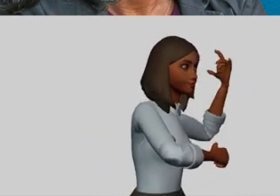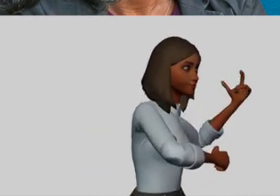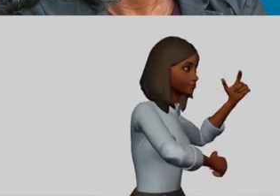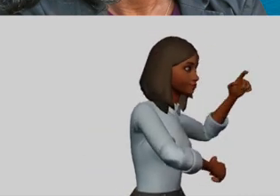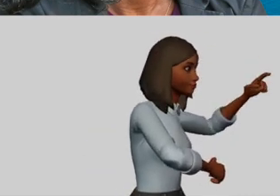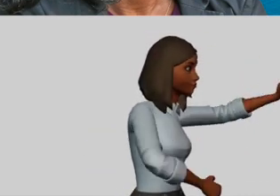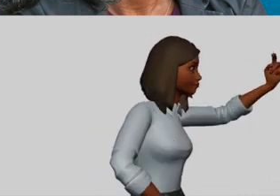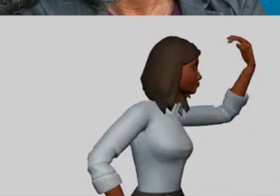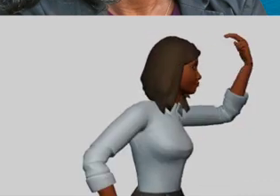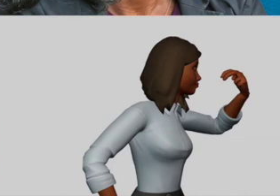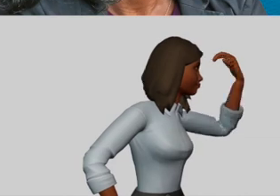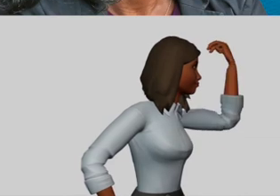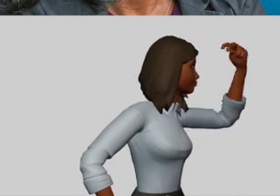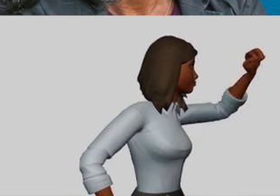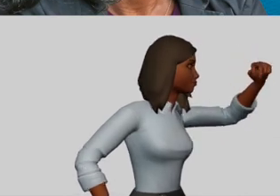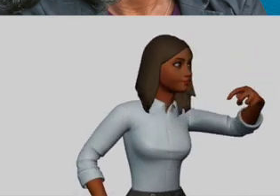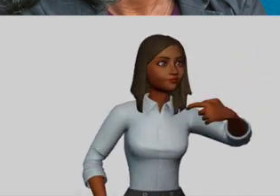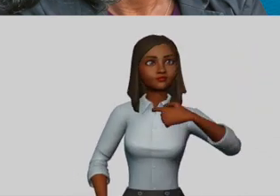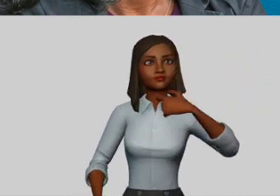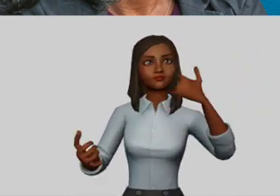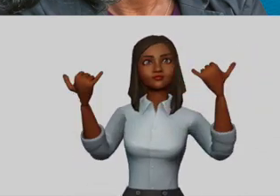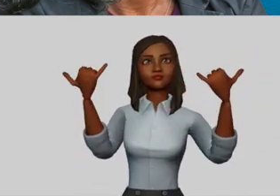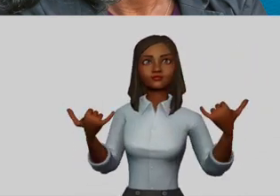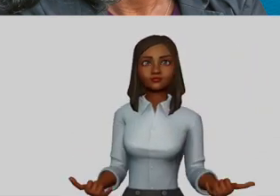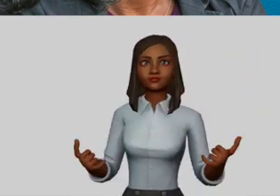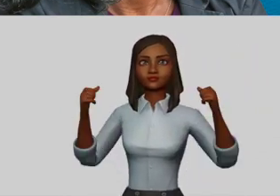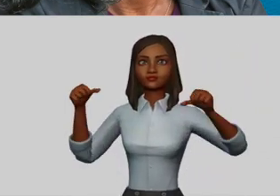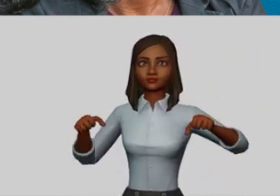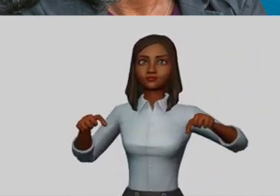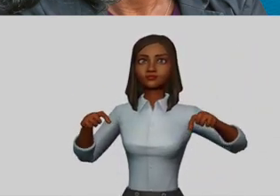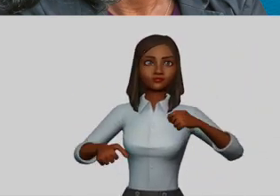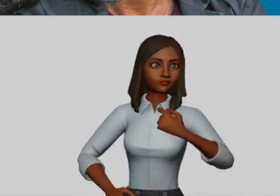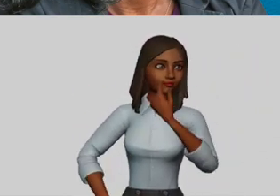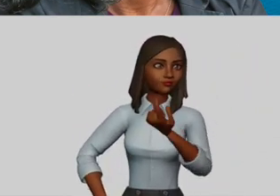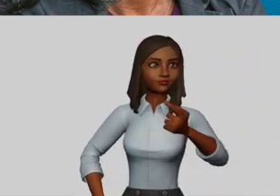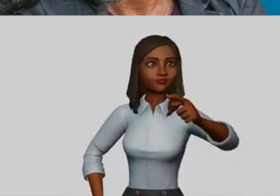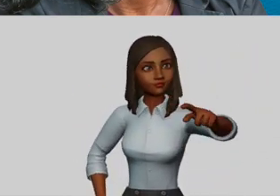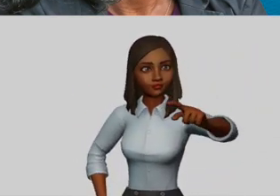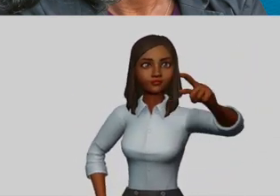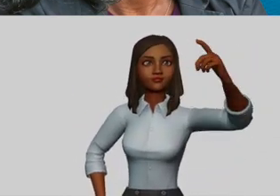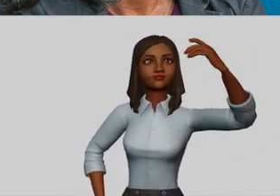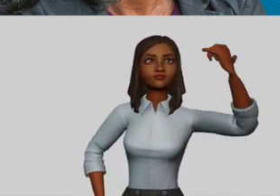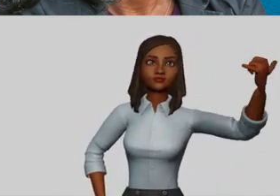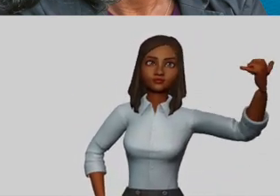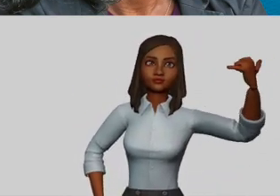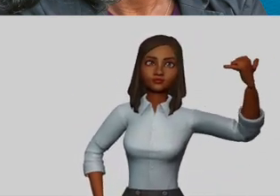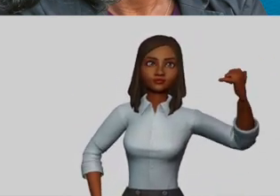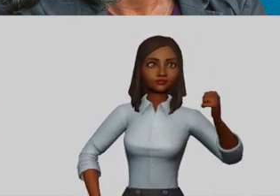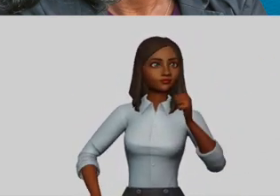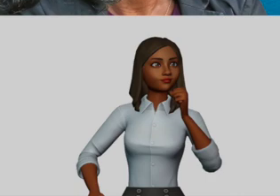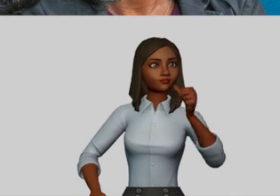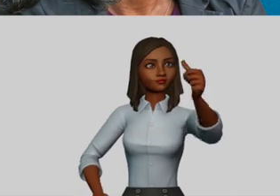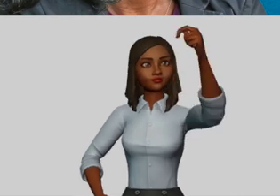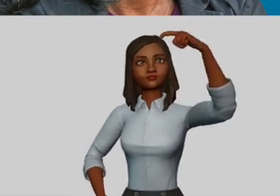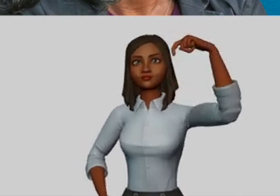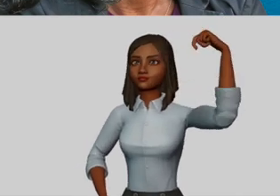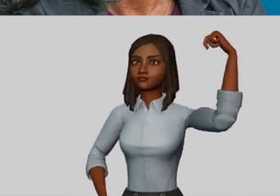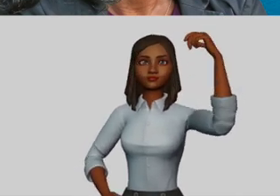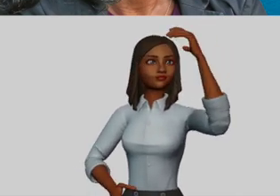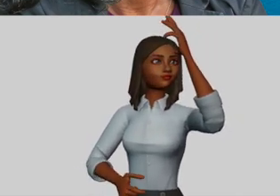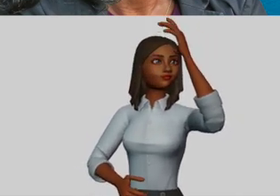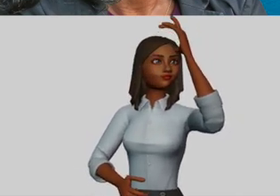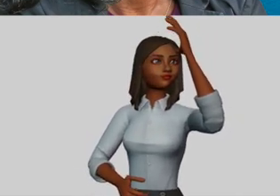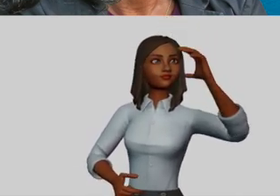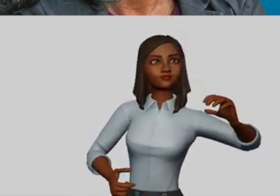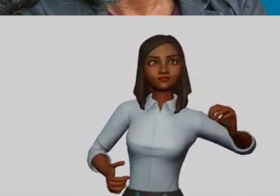en que tú ves esos espejos de otras personas, de otras culturas, entonces tú empiezas a evaluar efectivamente, ¿esta creencia